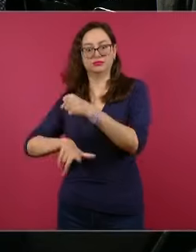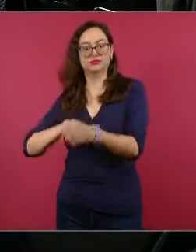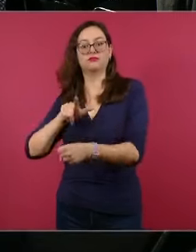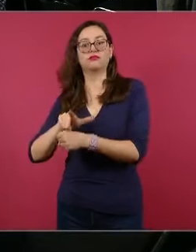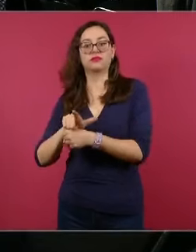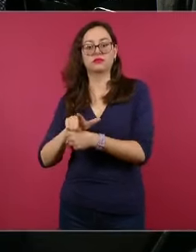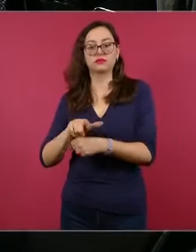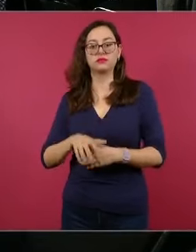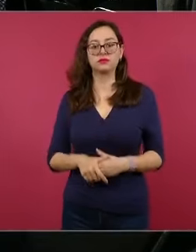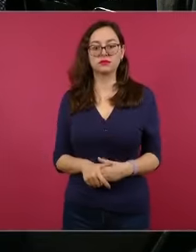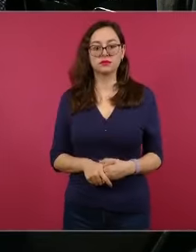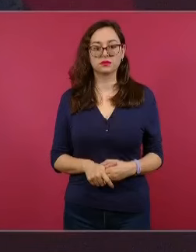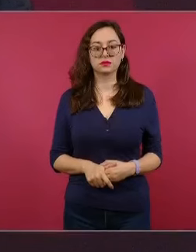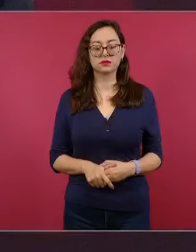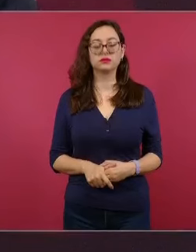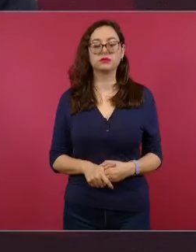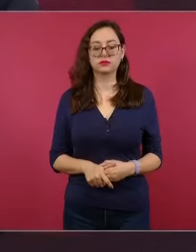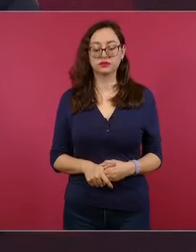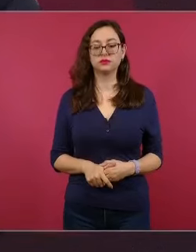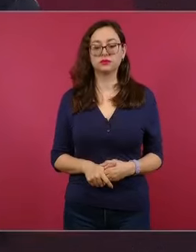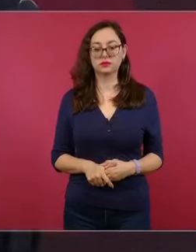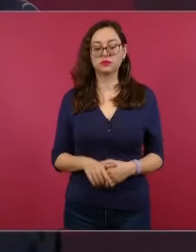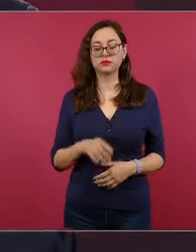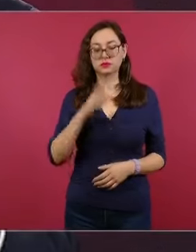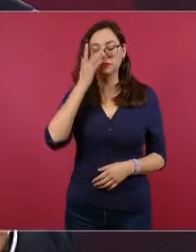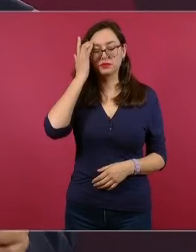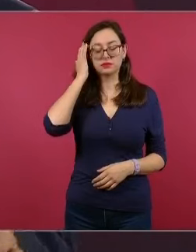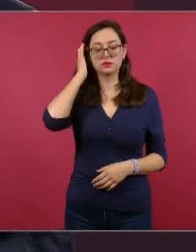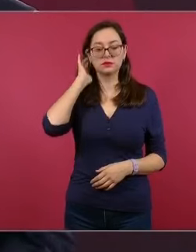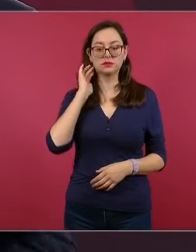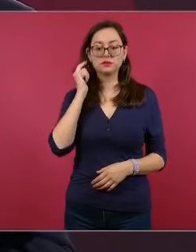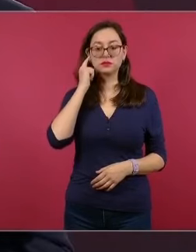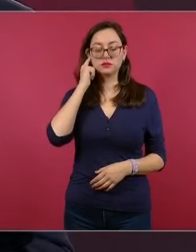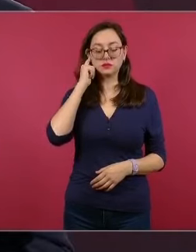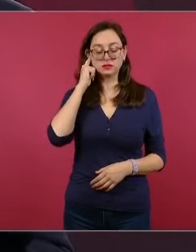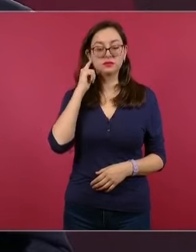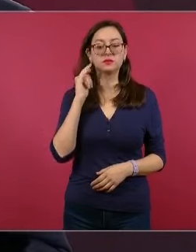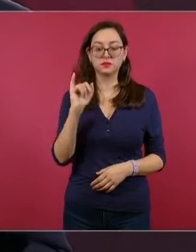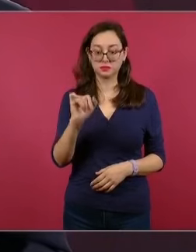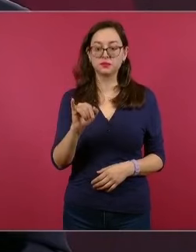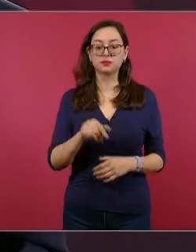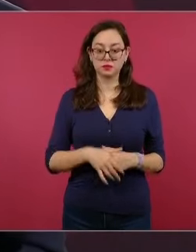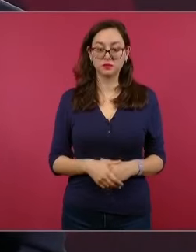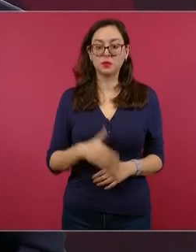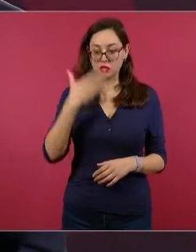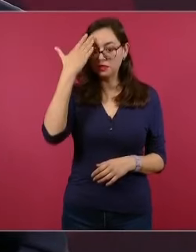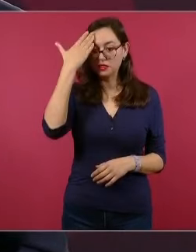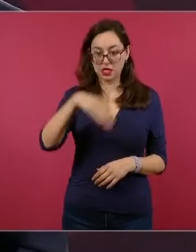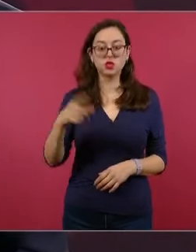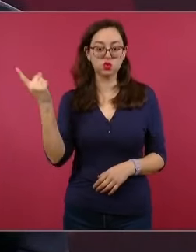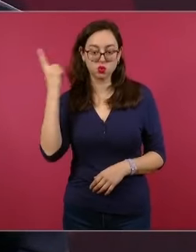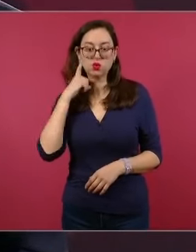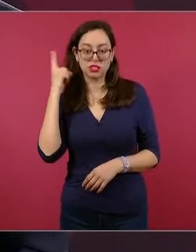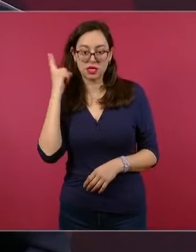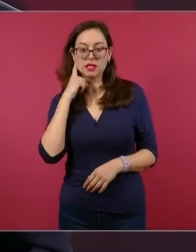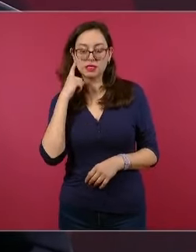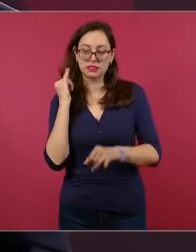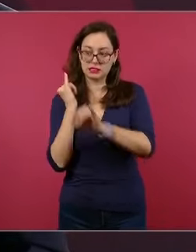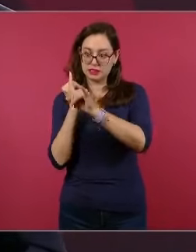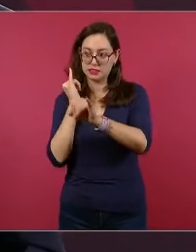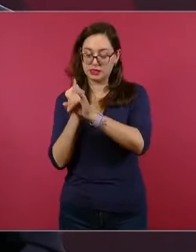sí eh lo sé por las redes y por la labor de este médico